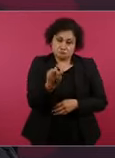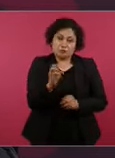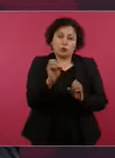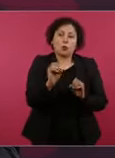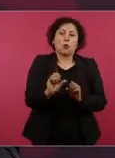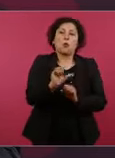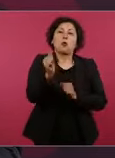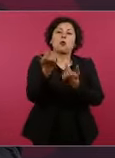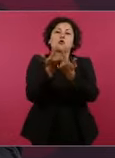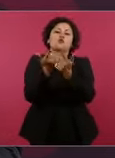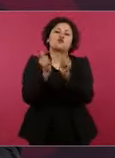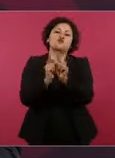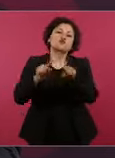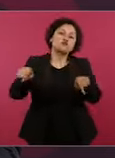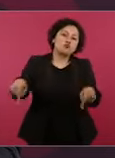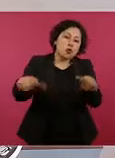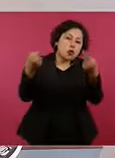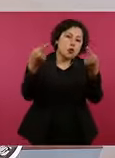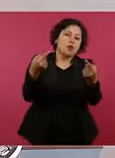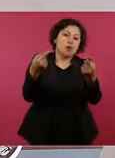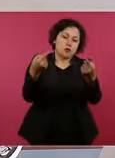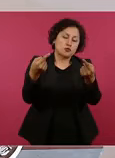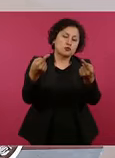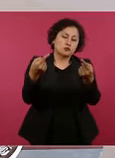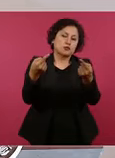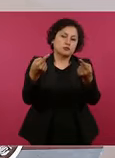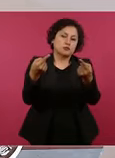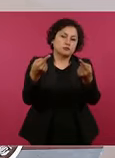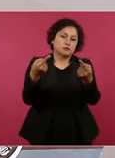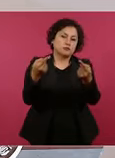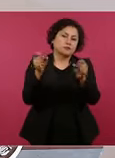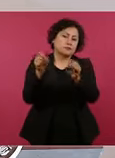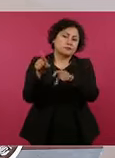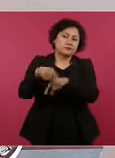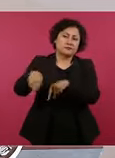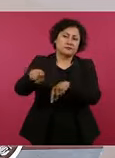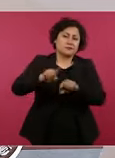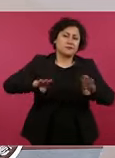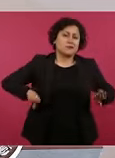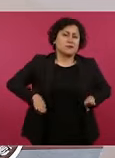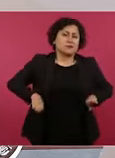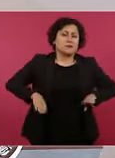opositores del bloque conservador.